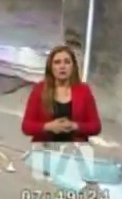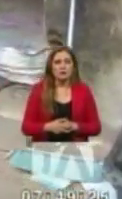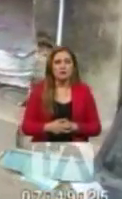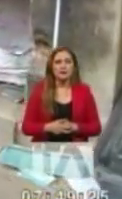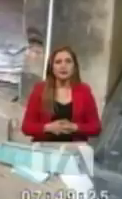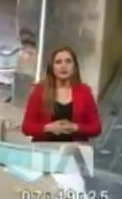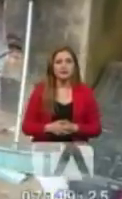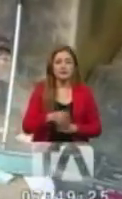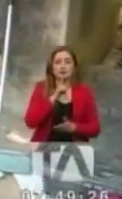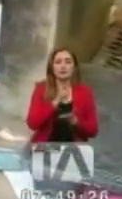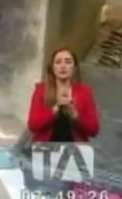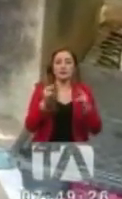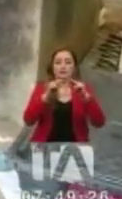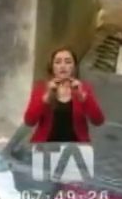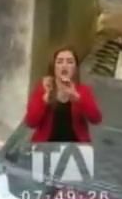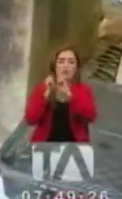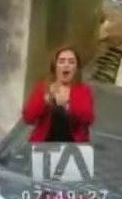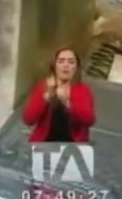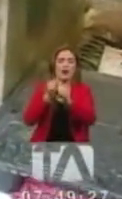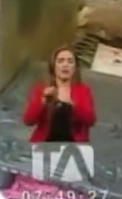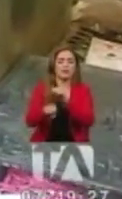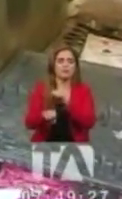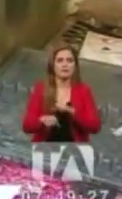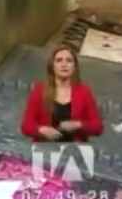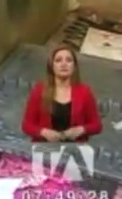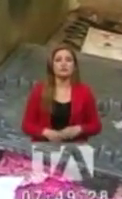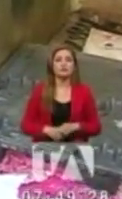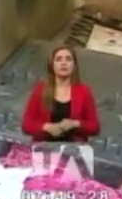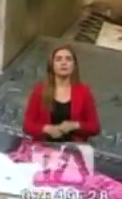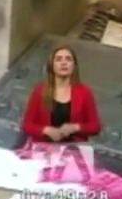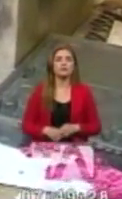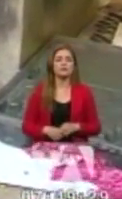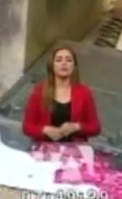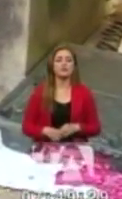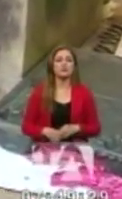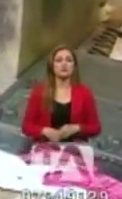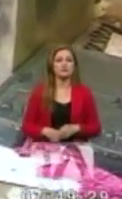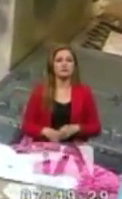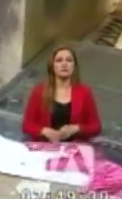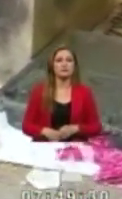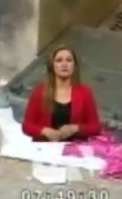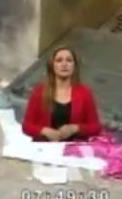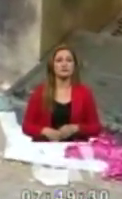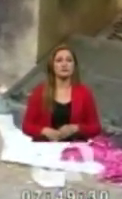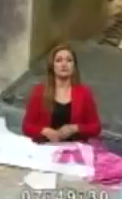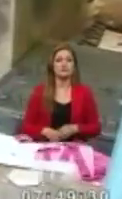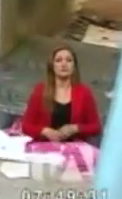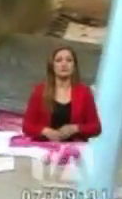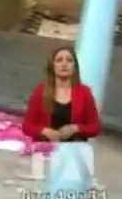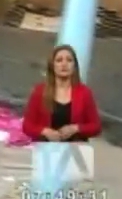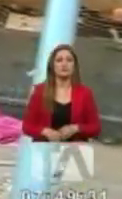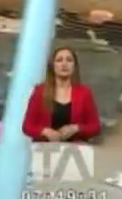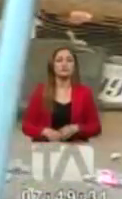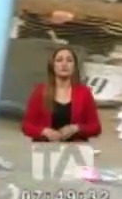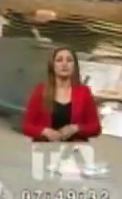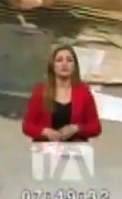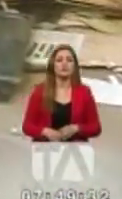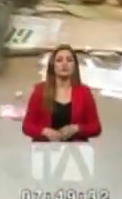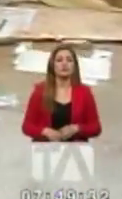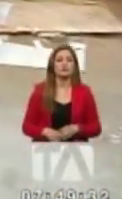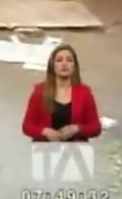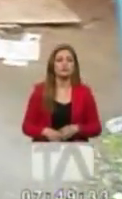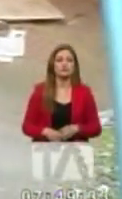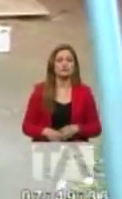una descripción de la infraestructura pero decía ya es una cavidad que ya tiene la misma cultura que tenía ese